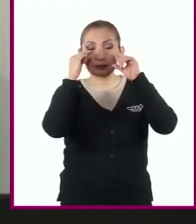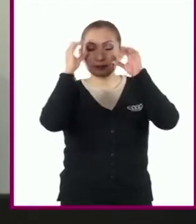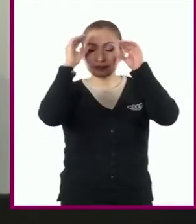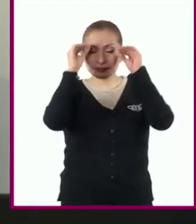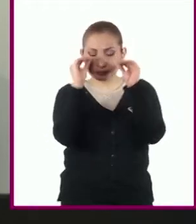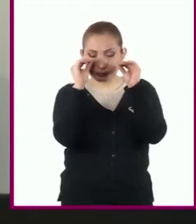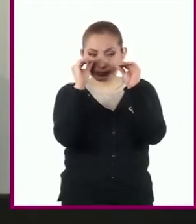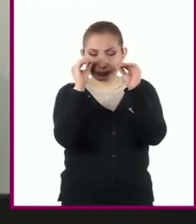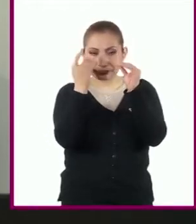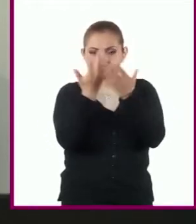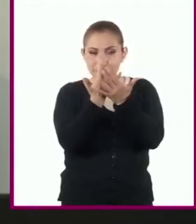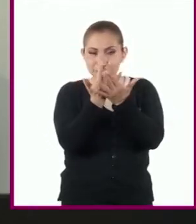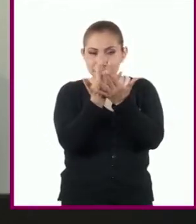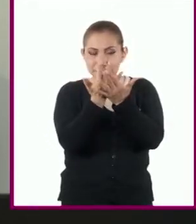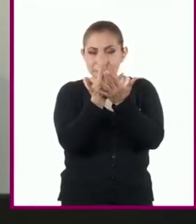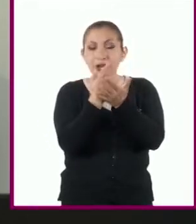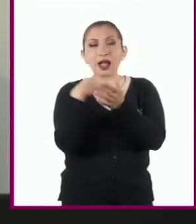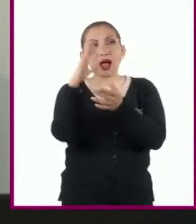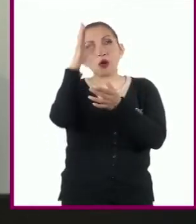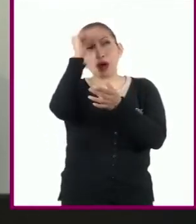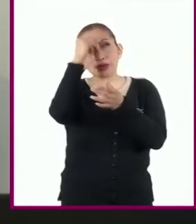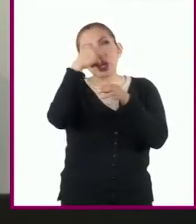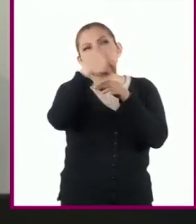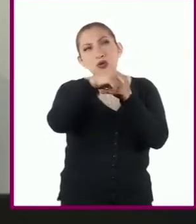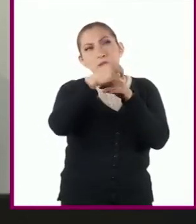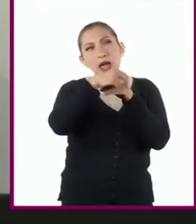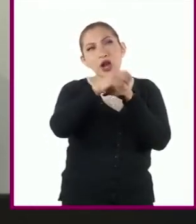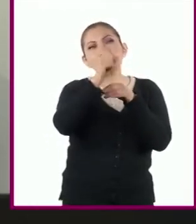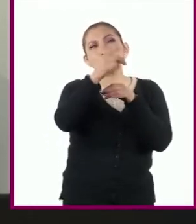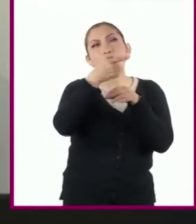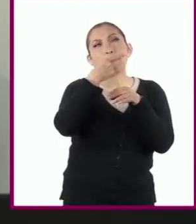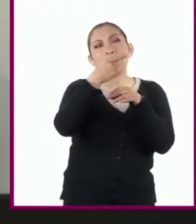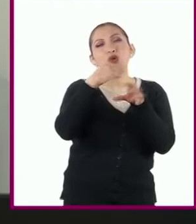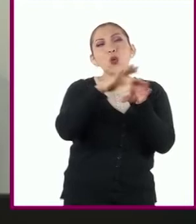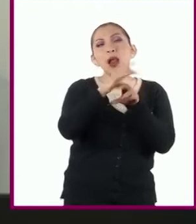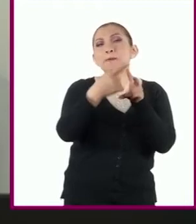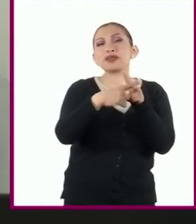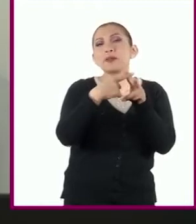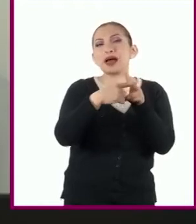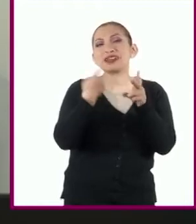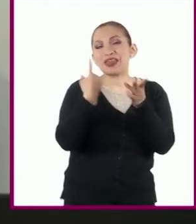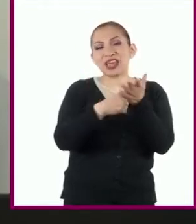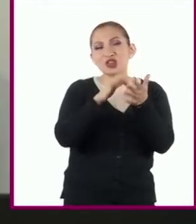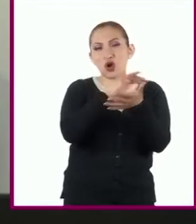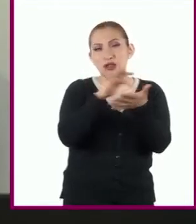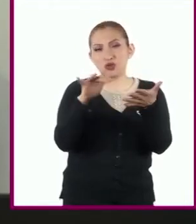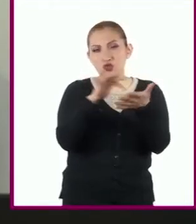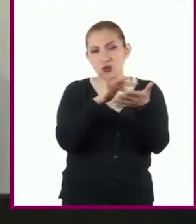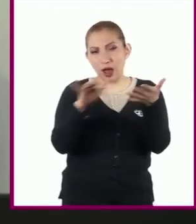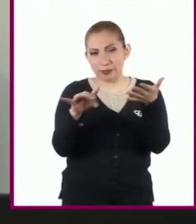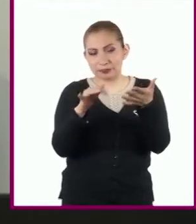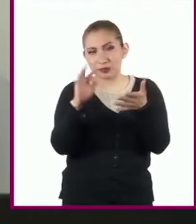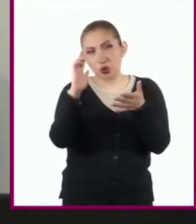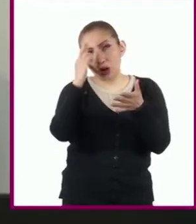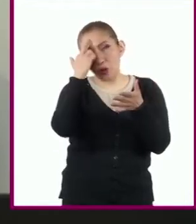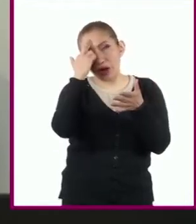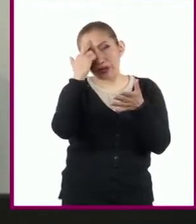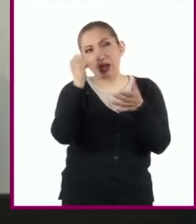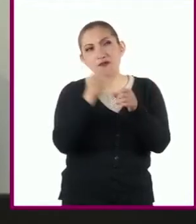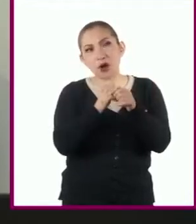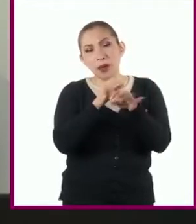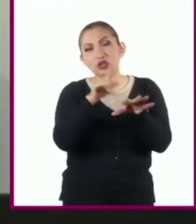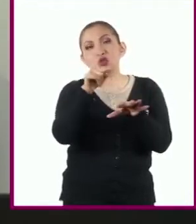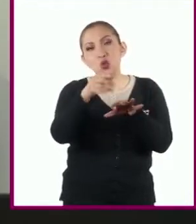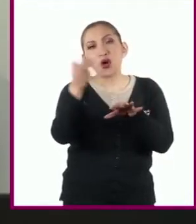unos segundos y recuerden los datos que en la lectura les remiten algún conocimiento matemático, a información